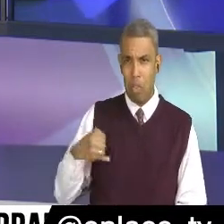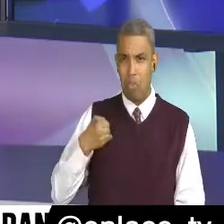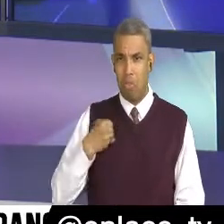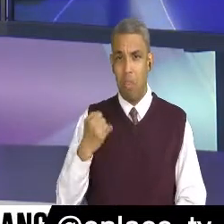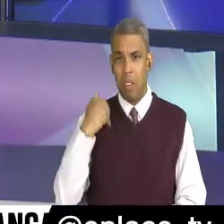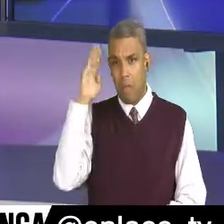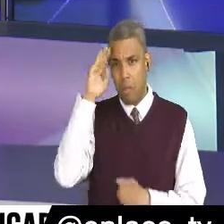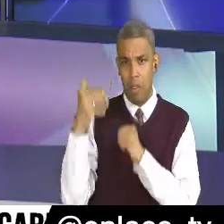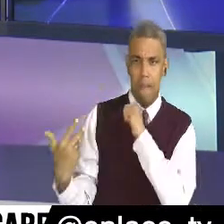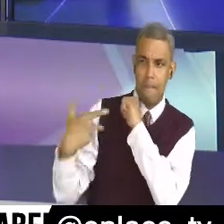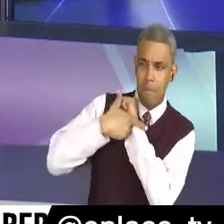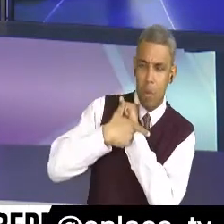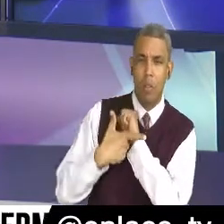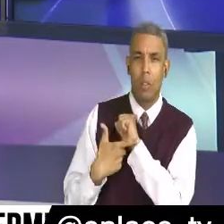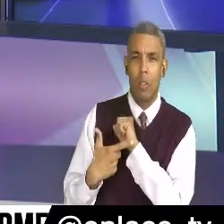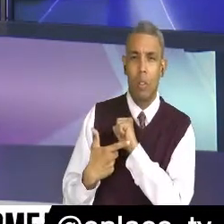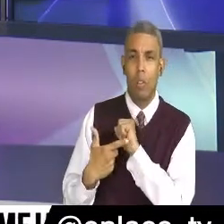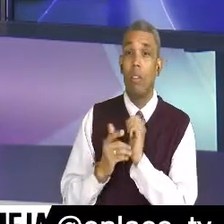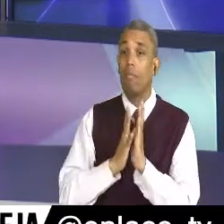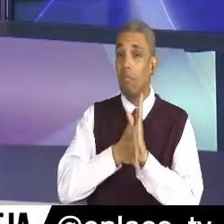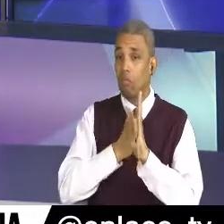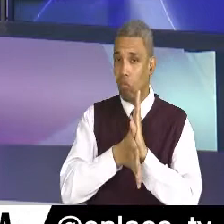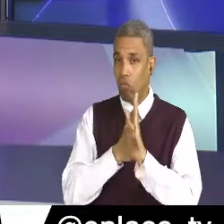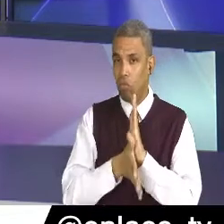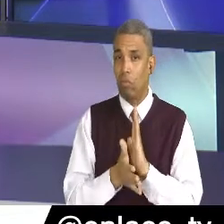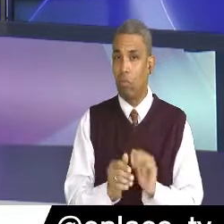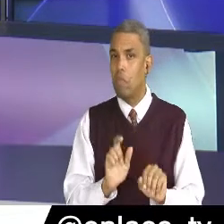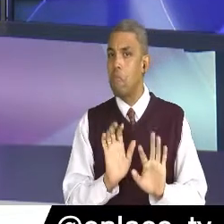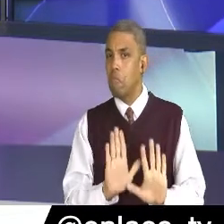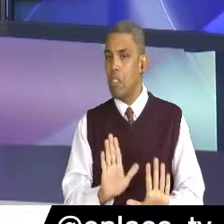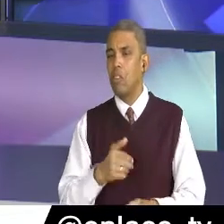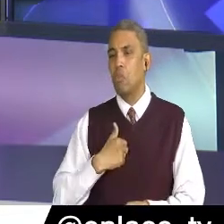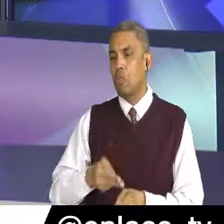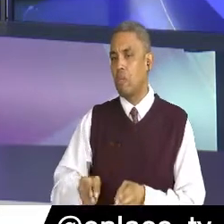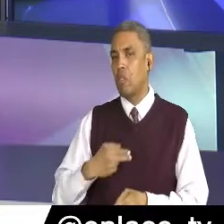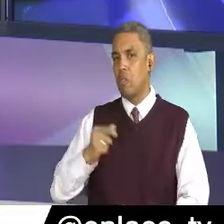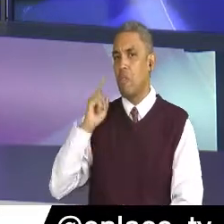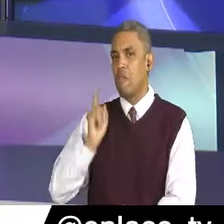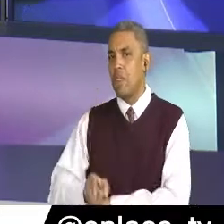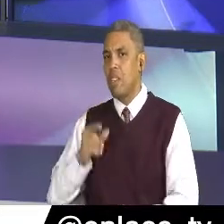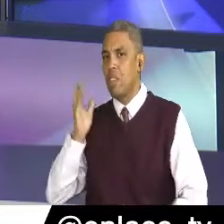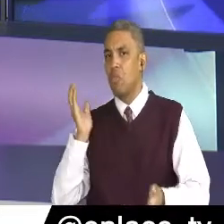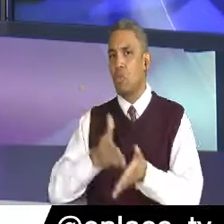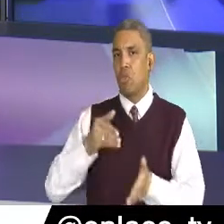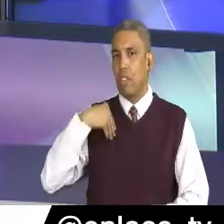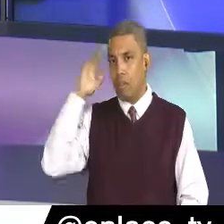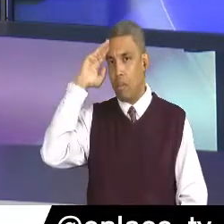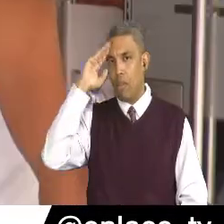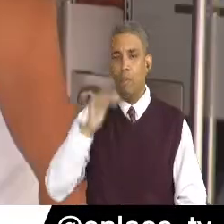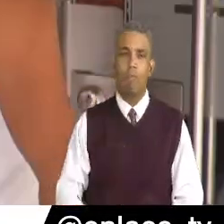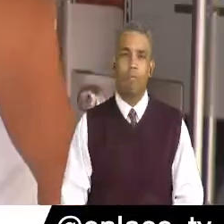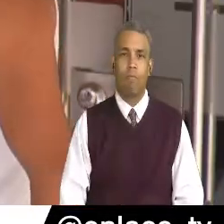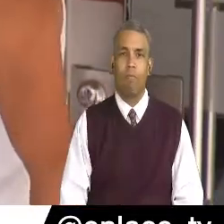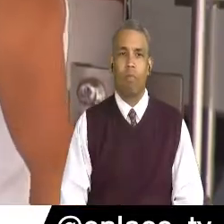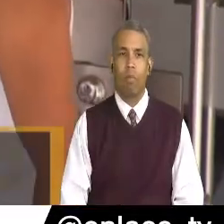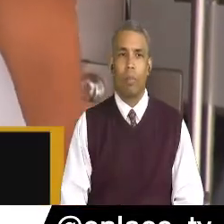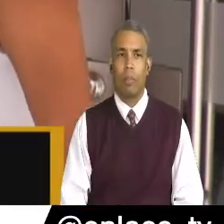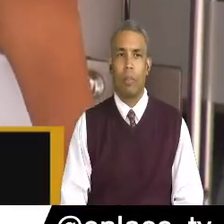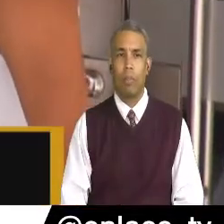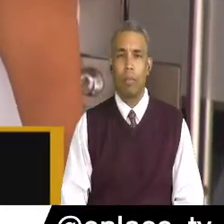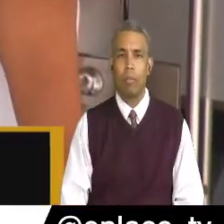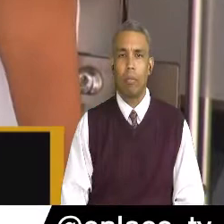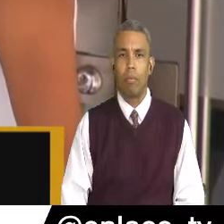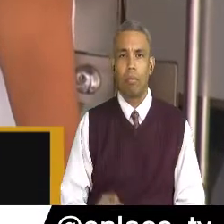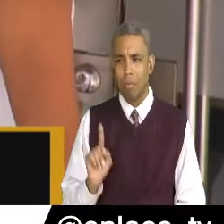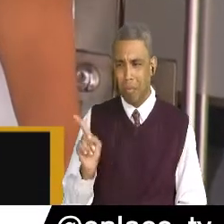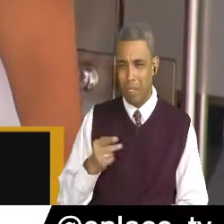de la policía. La víctima dio a conocer que interpondrá la denuncia ante las autoridades competentes. Fabián Andrés